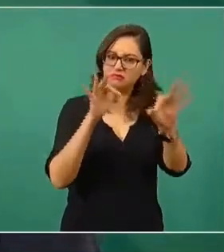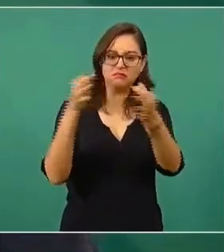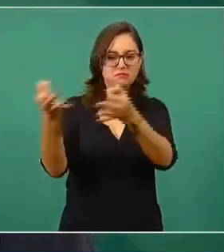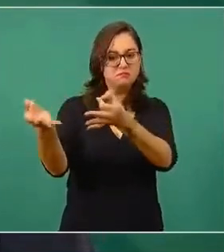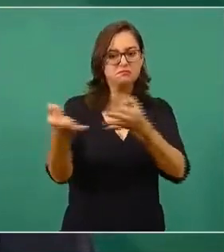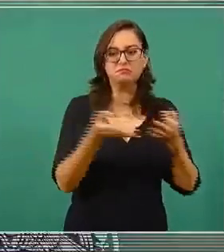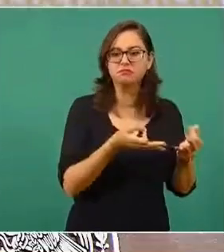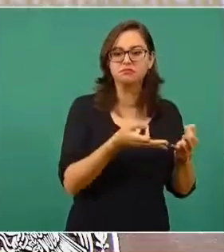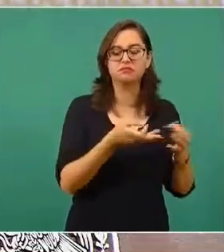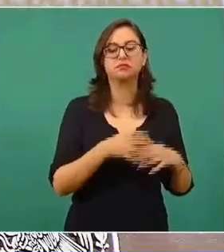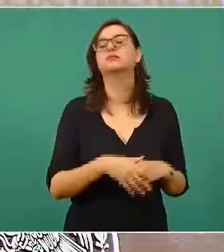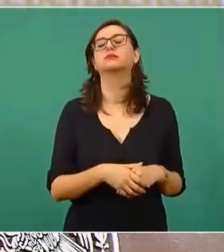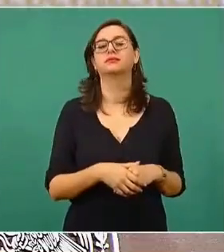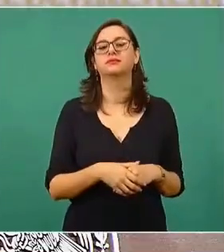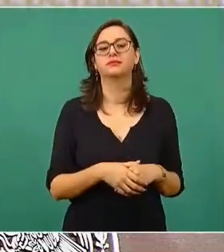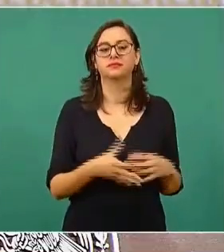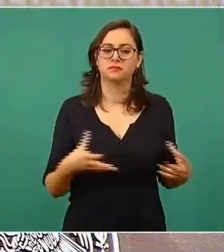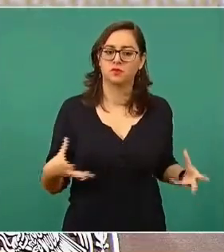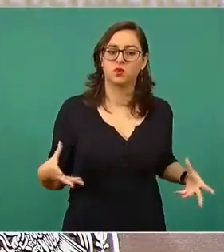No todos.